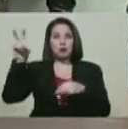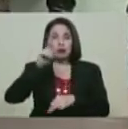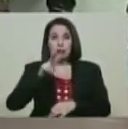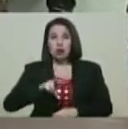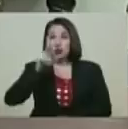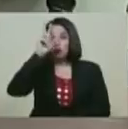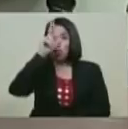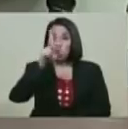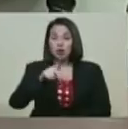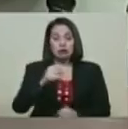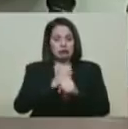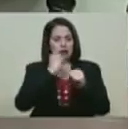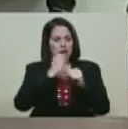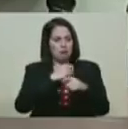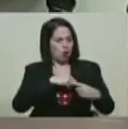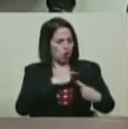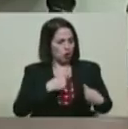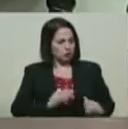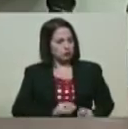días trabajando desde el corazón,